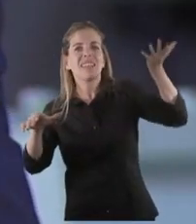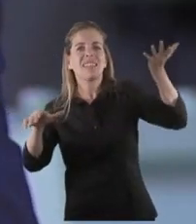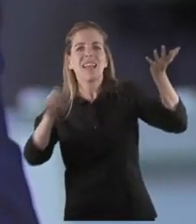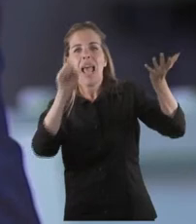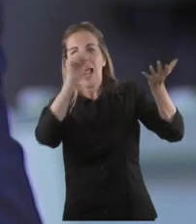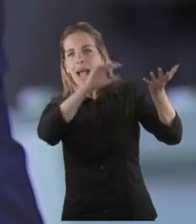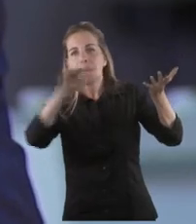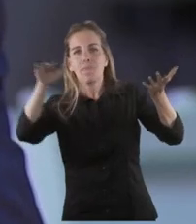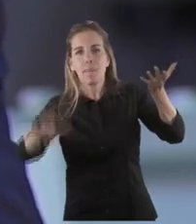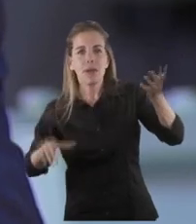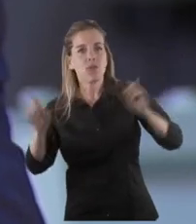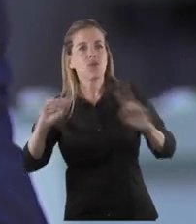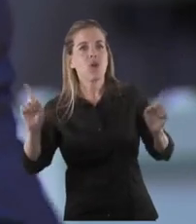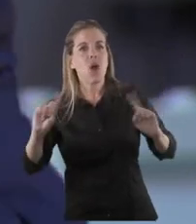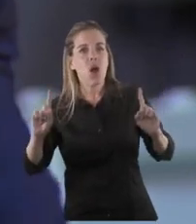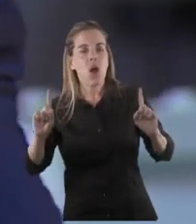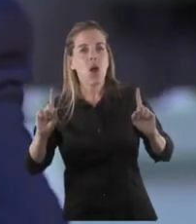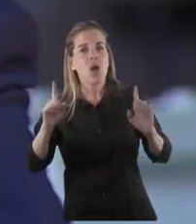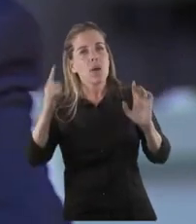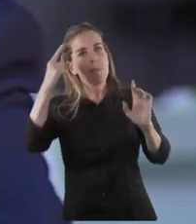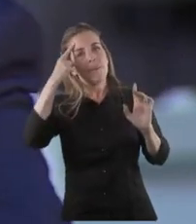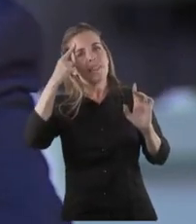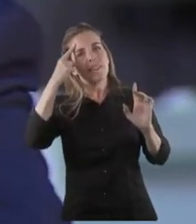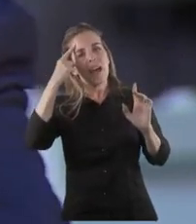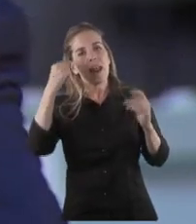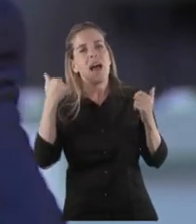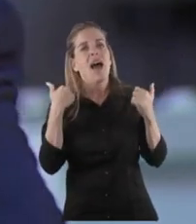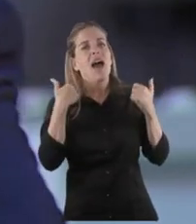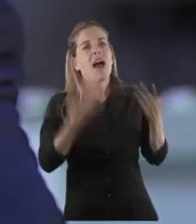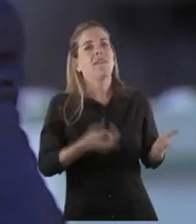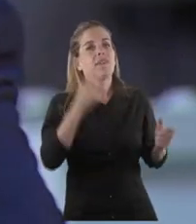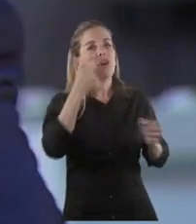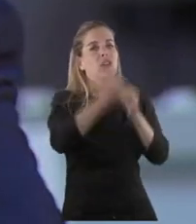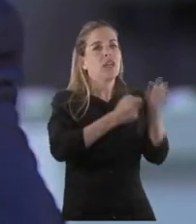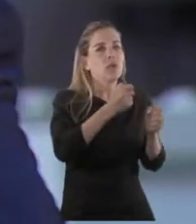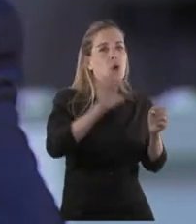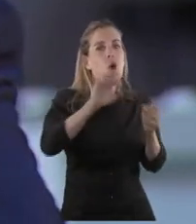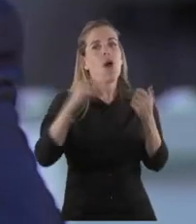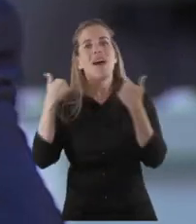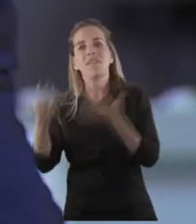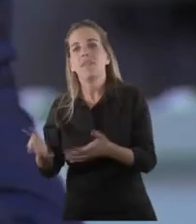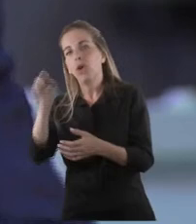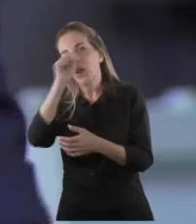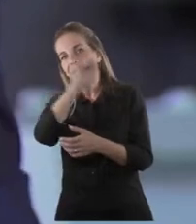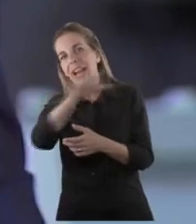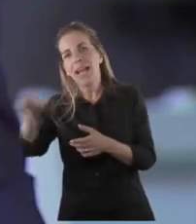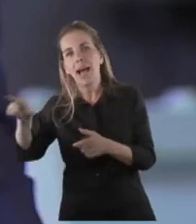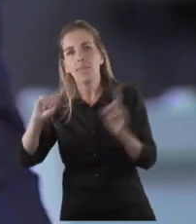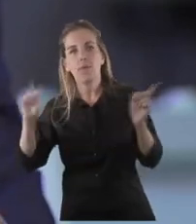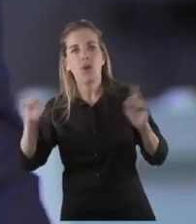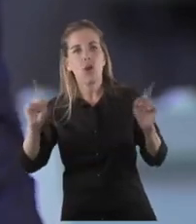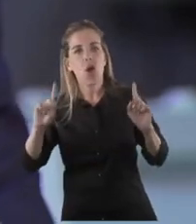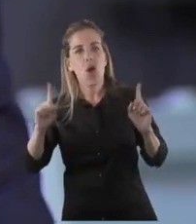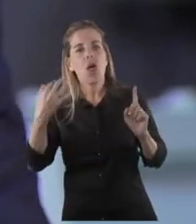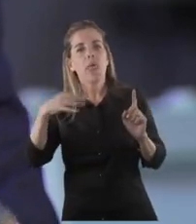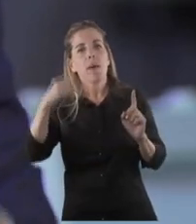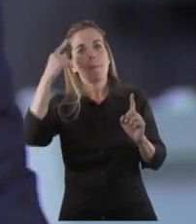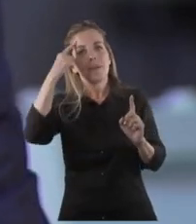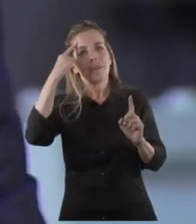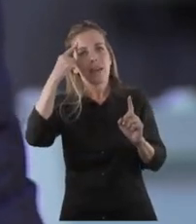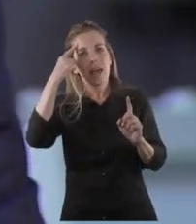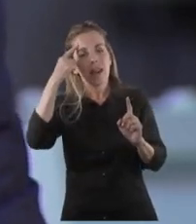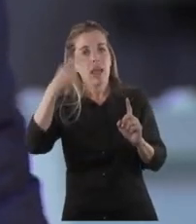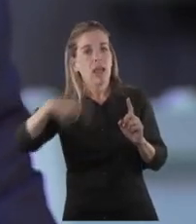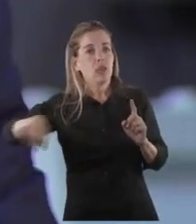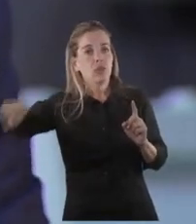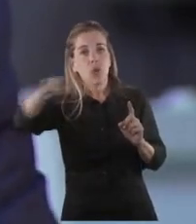No hay que pensar en privilegiar la industria o privilegiar el campo. Hay que pensar en que todos deben